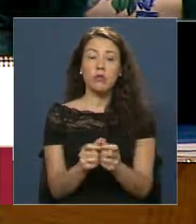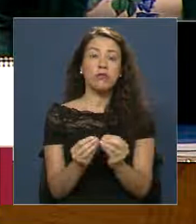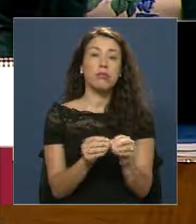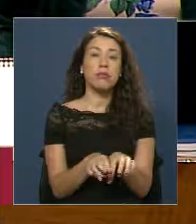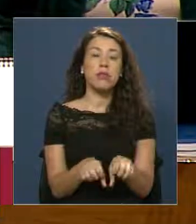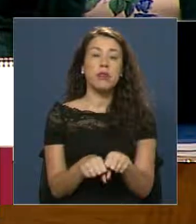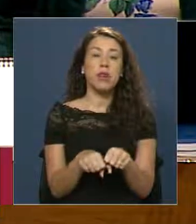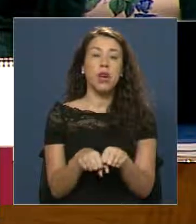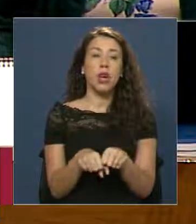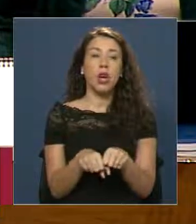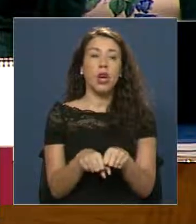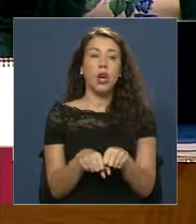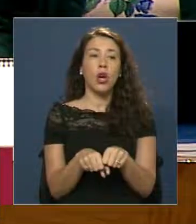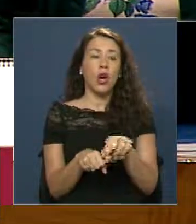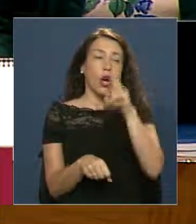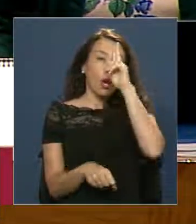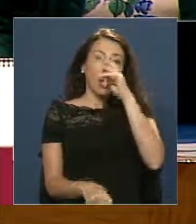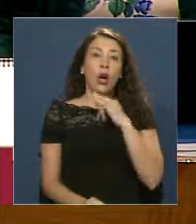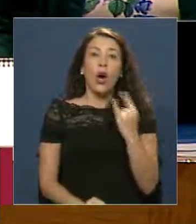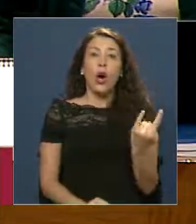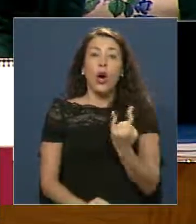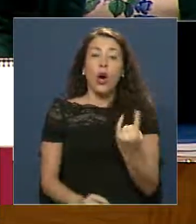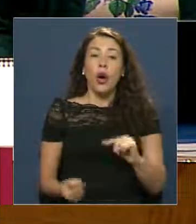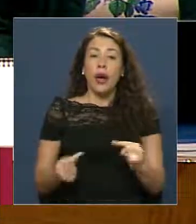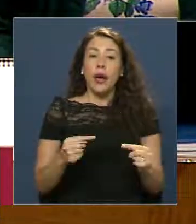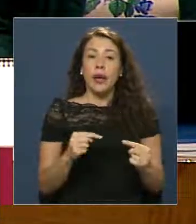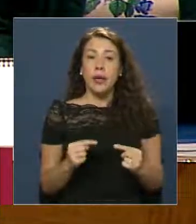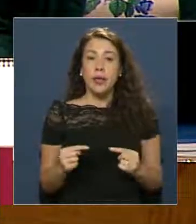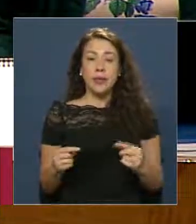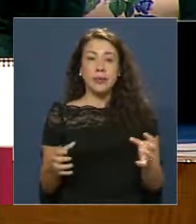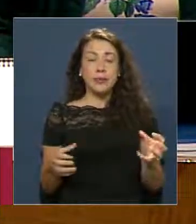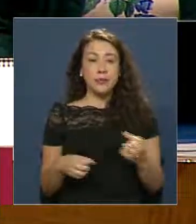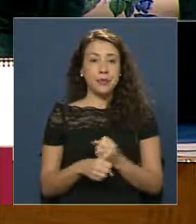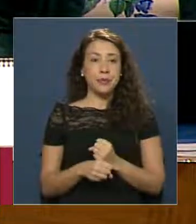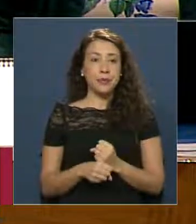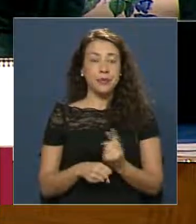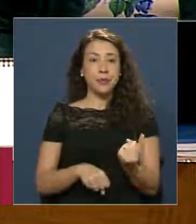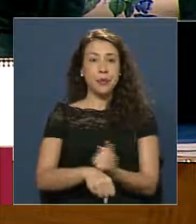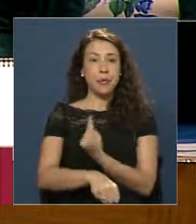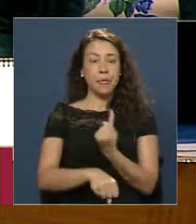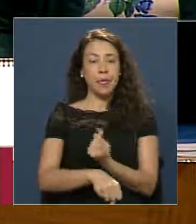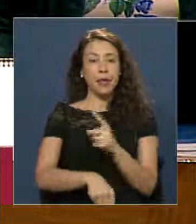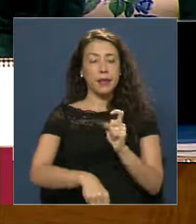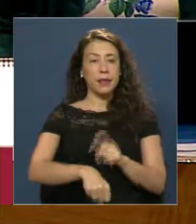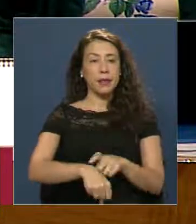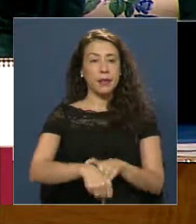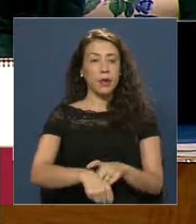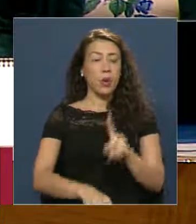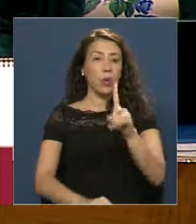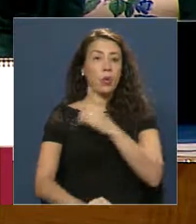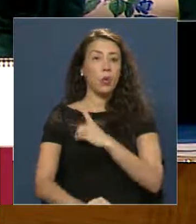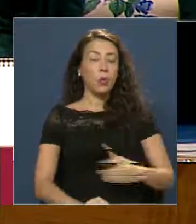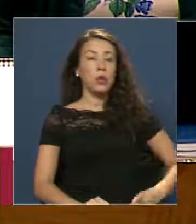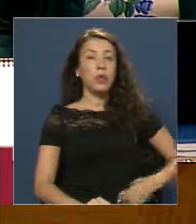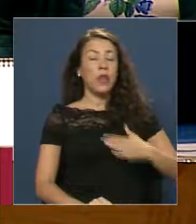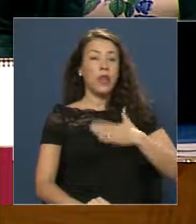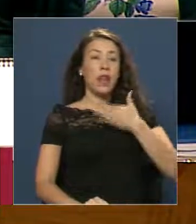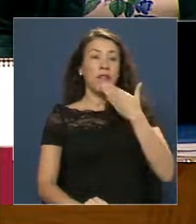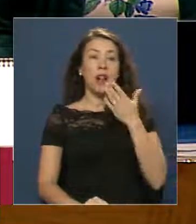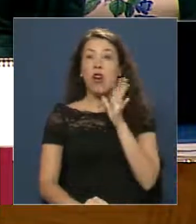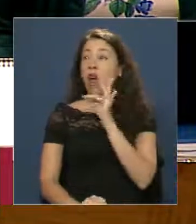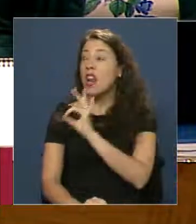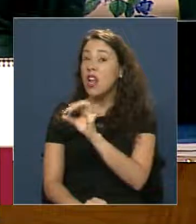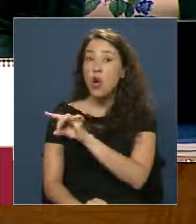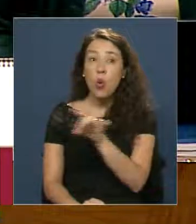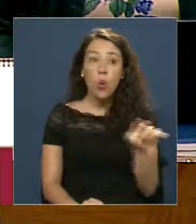acordó fue respetar la urgencia de discusión inmediata, se da una hora de tiempo, hay un diputado inscrito, si no hay